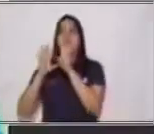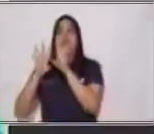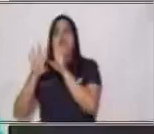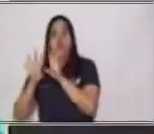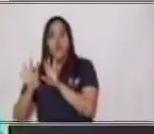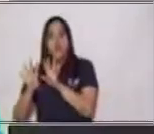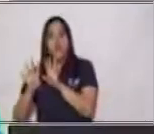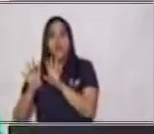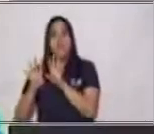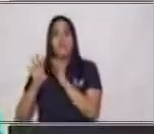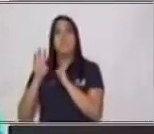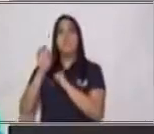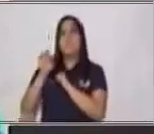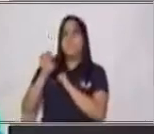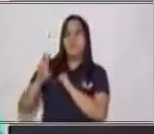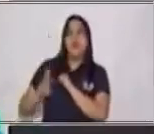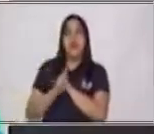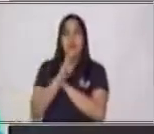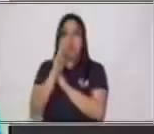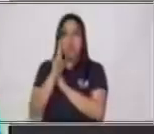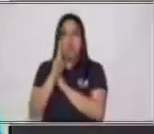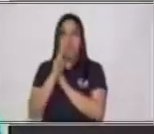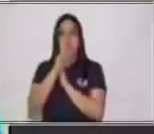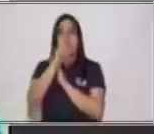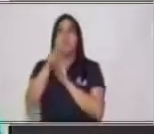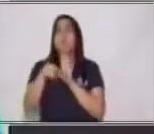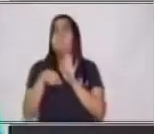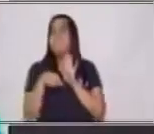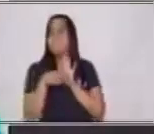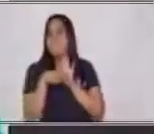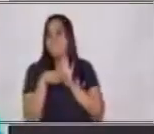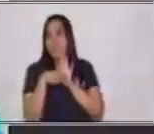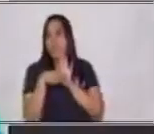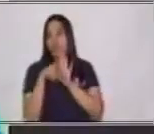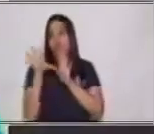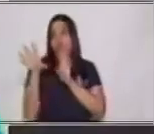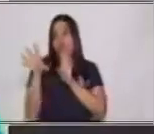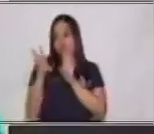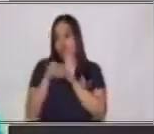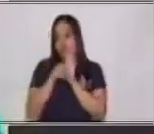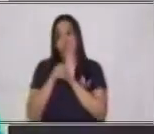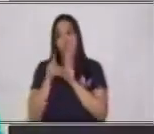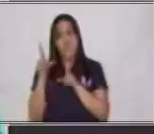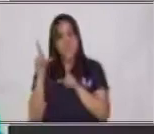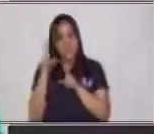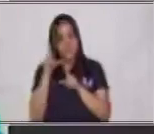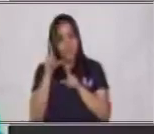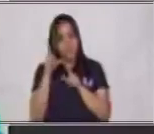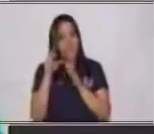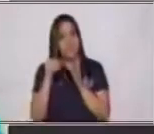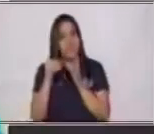al cuadrado. Menos, copiamos el valor acá,